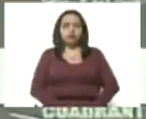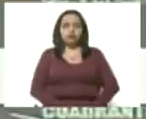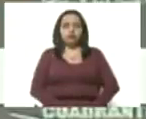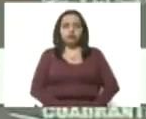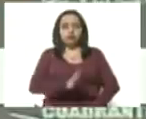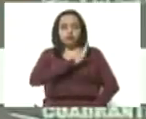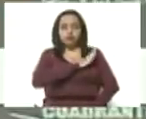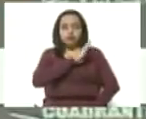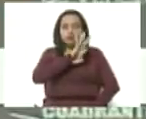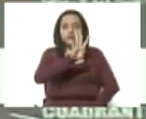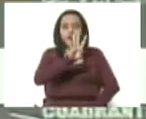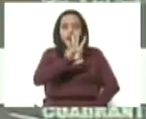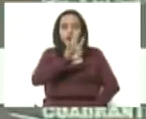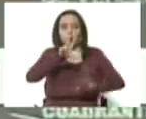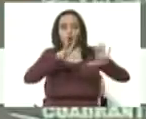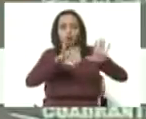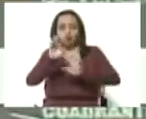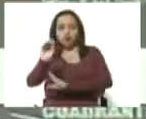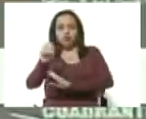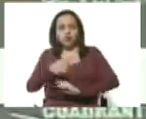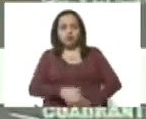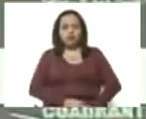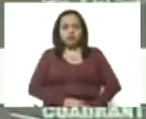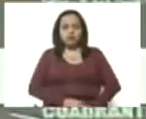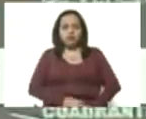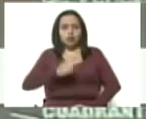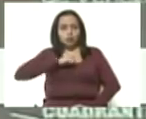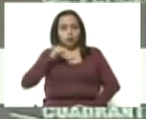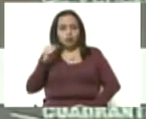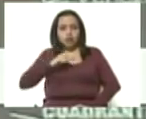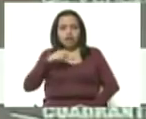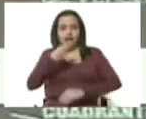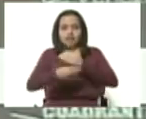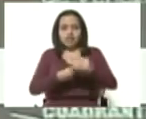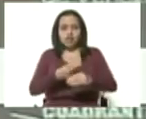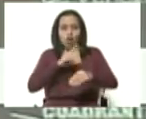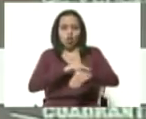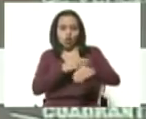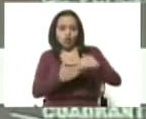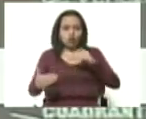Tenemos 480 funcionarios policiales haciendo doctorado.